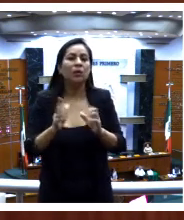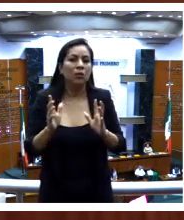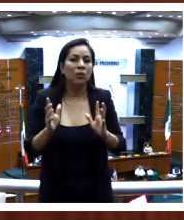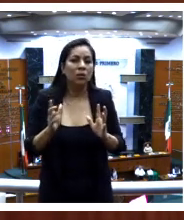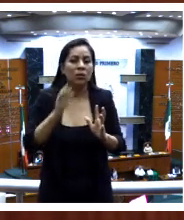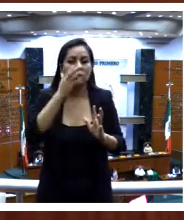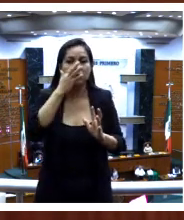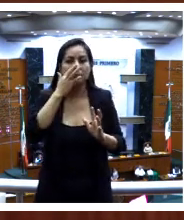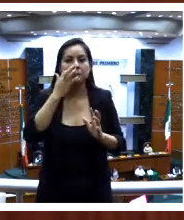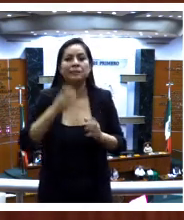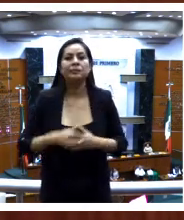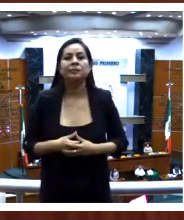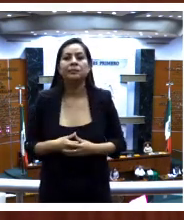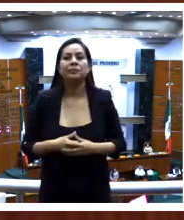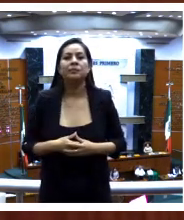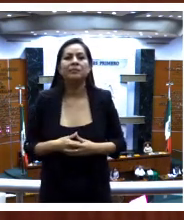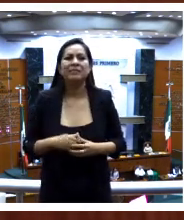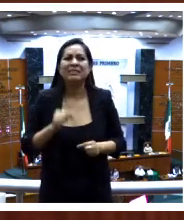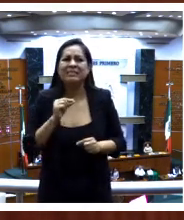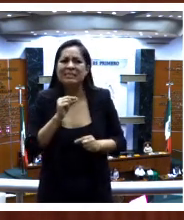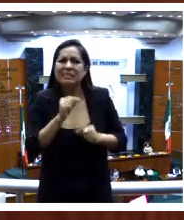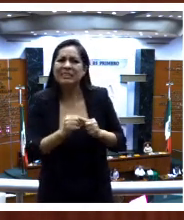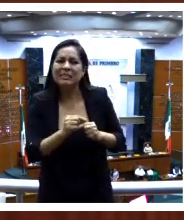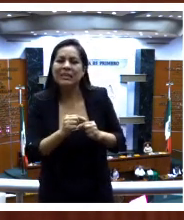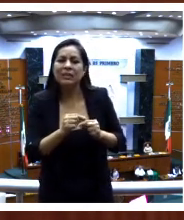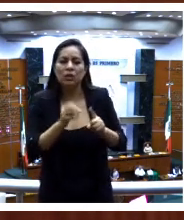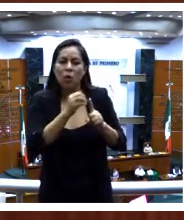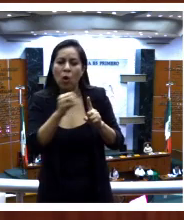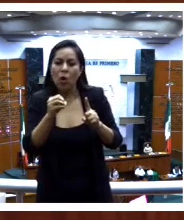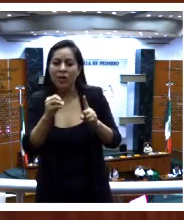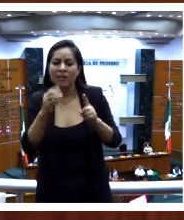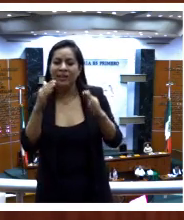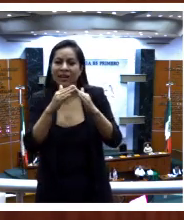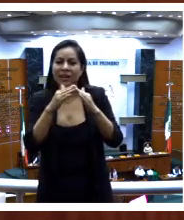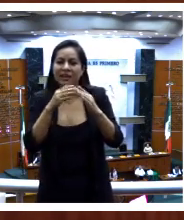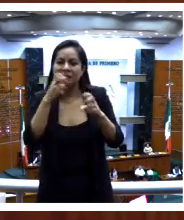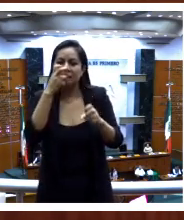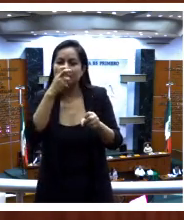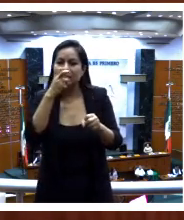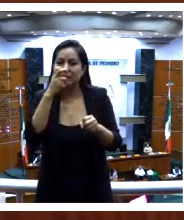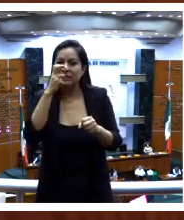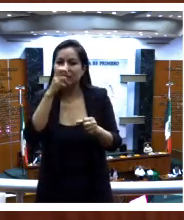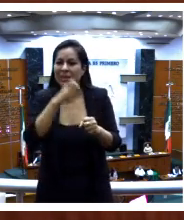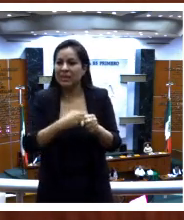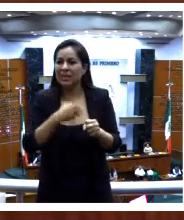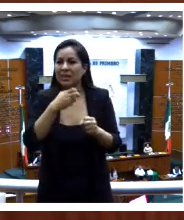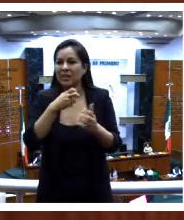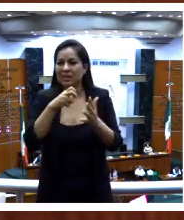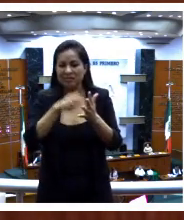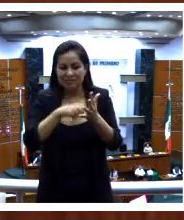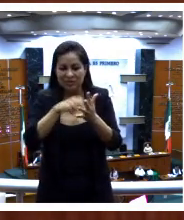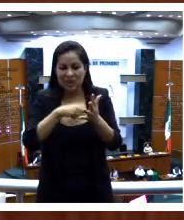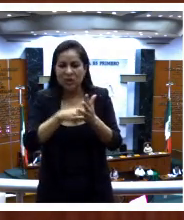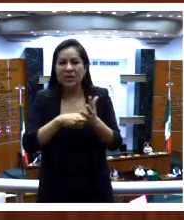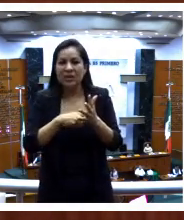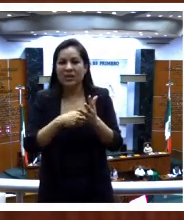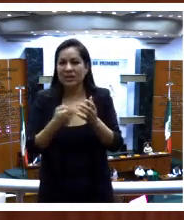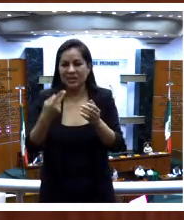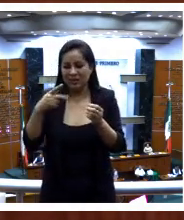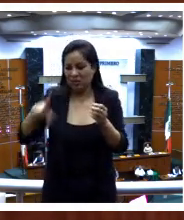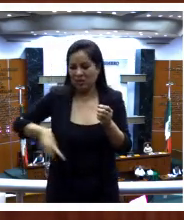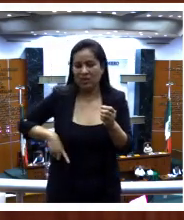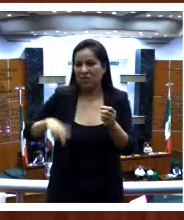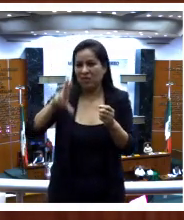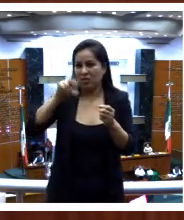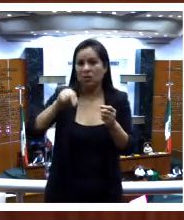dice coloquialmente, intentando ordenar la casa, corregir los errores que no son de esta administración, en